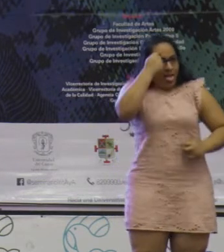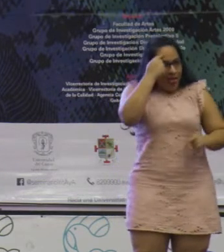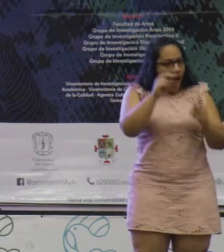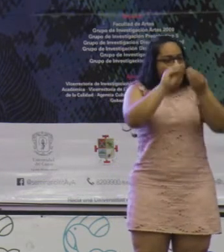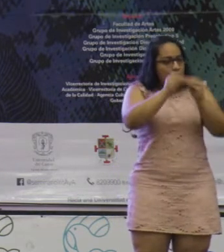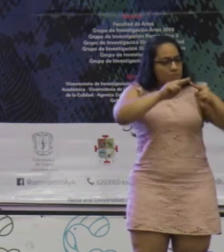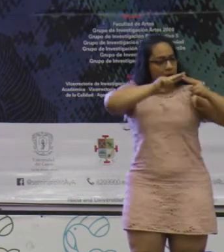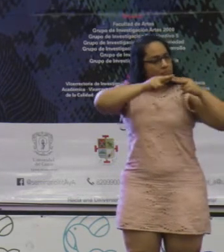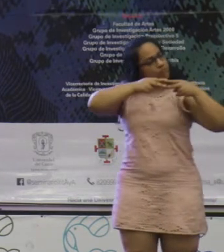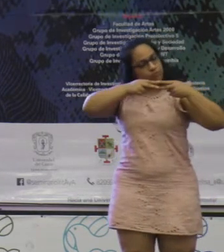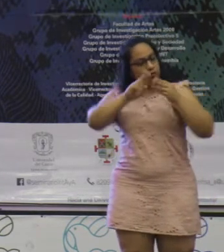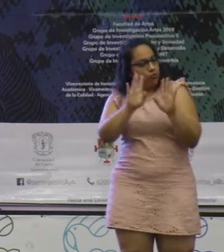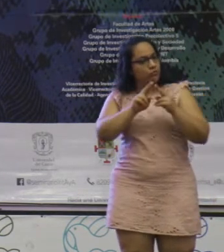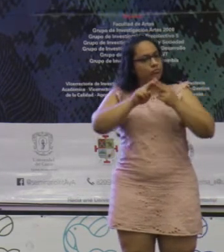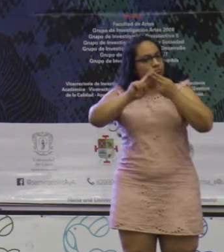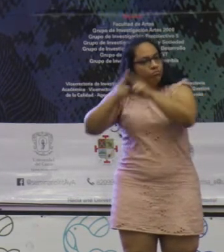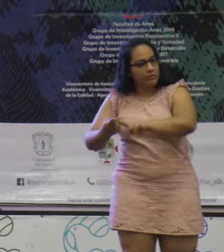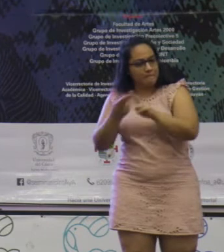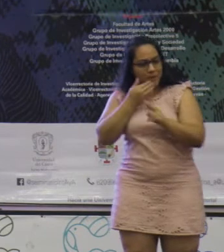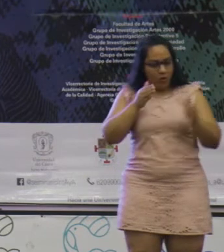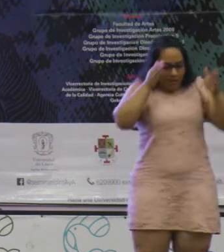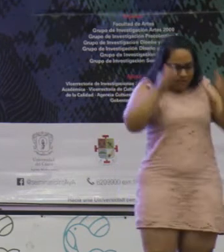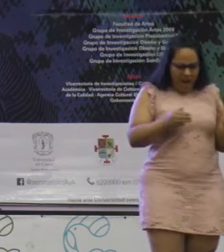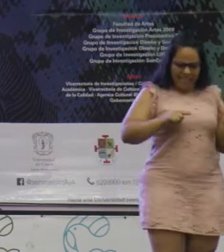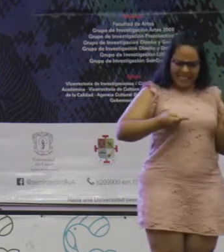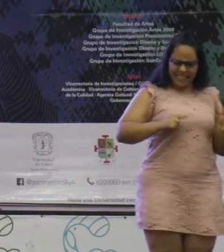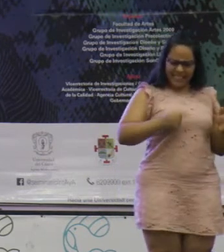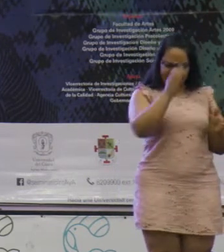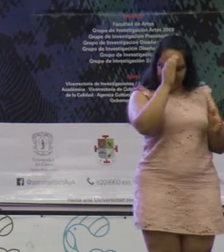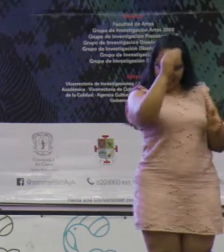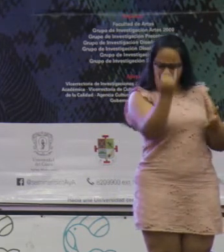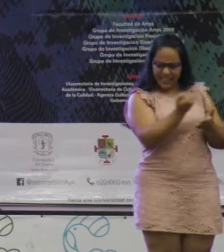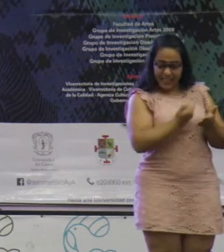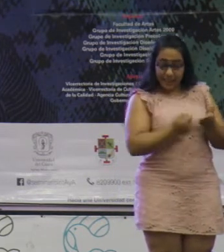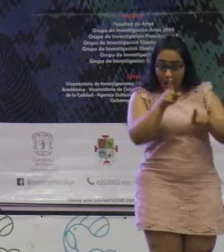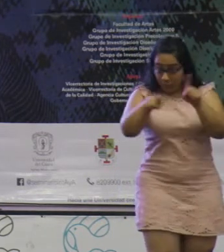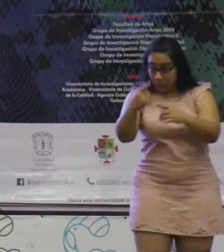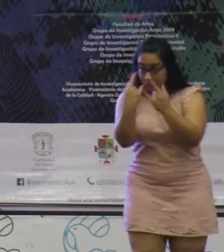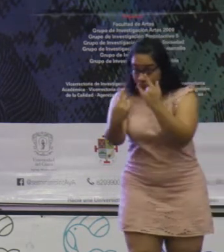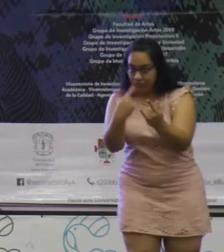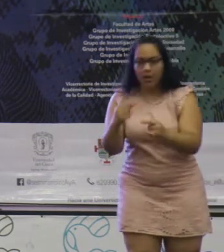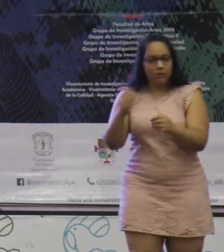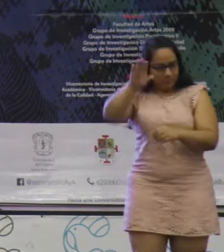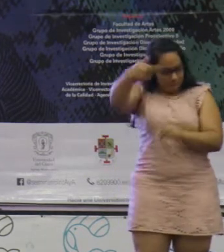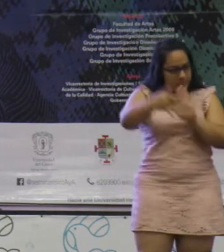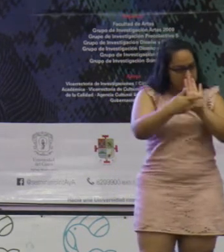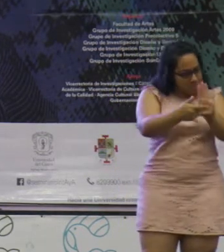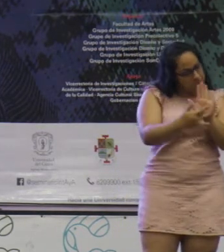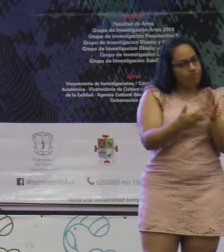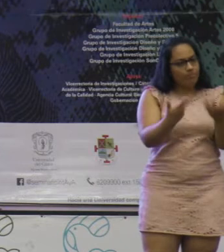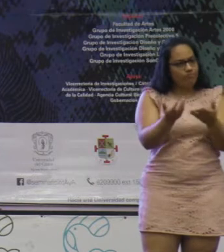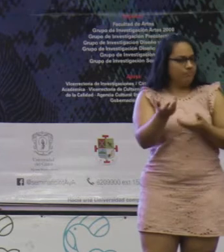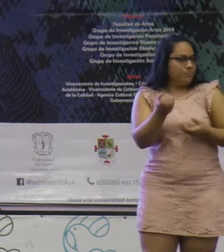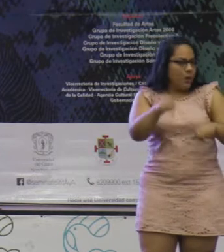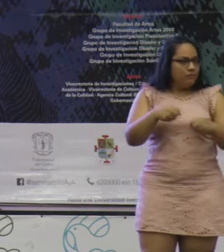sustantivo y empezarla a pensar como una categoría, o sea, ¿qué sería ilustrar? A quien le interese, hay un trabajo muy bello que más adelante me interesa mucho